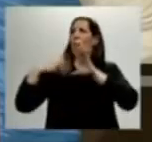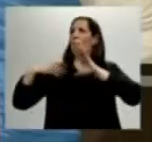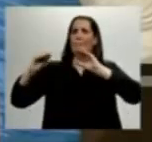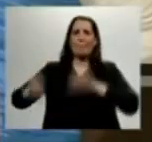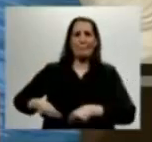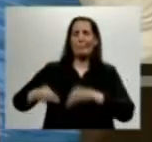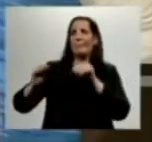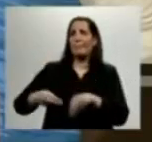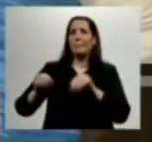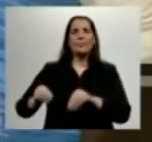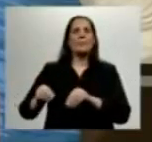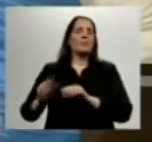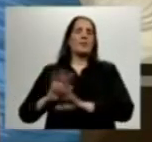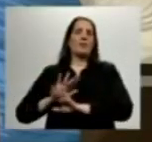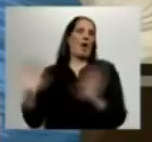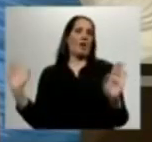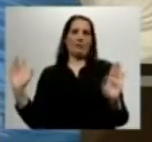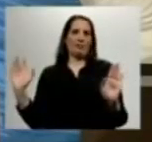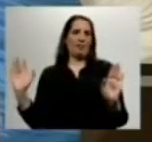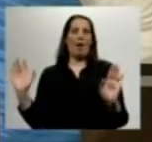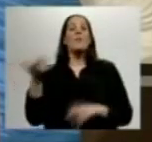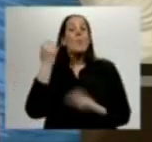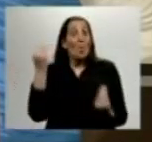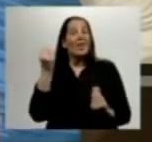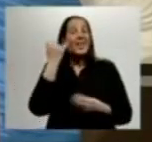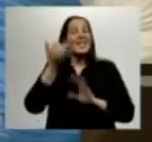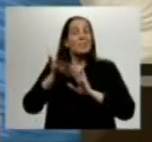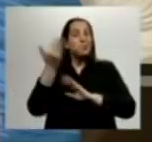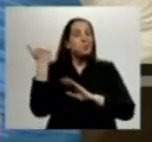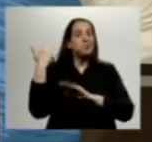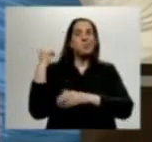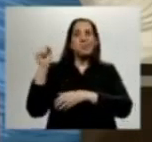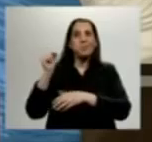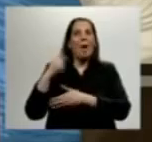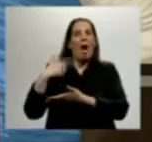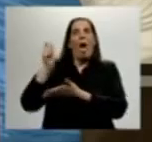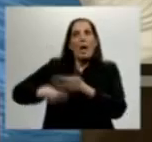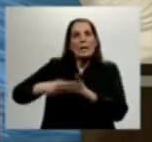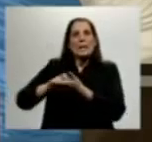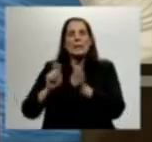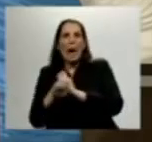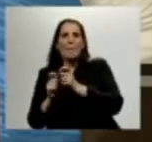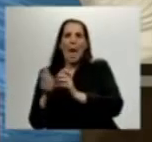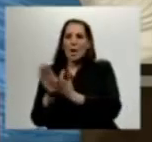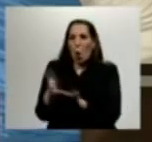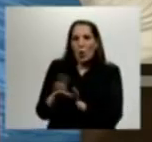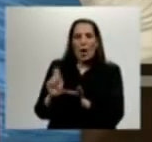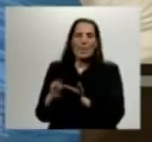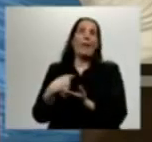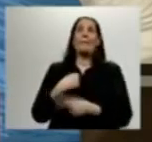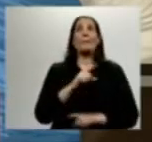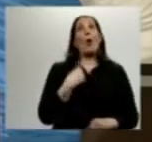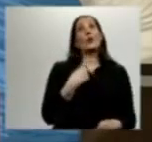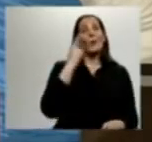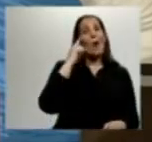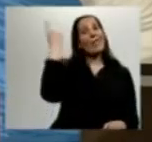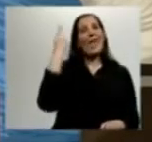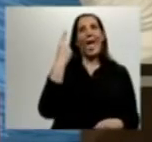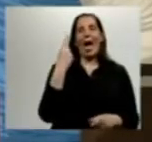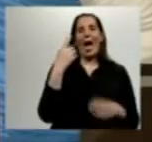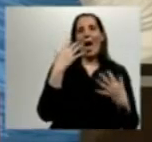reconocer que hubo muchos intentos de reforma. No es que se nos ocurrió a nosotros de originales reformar